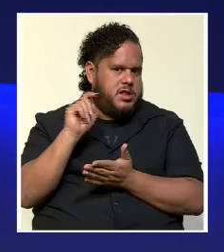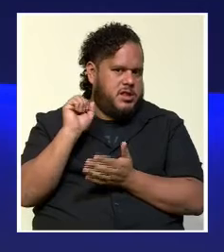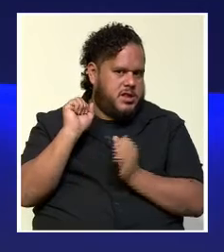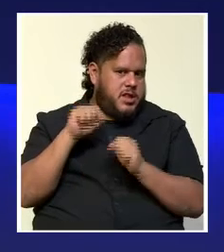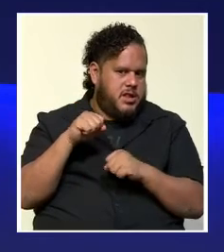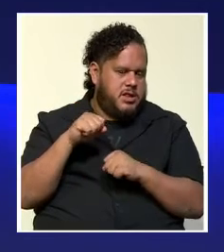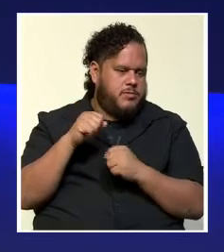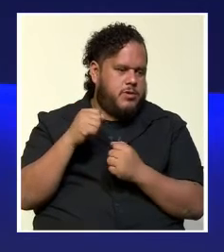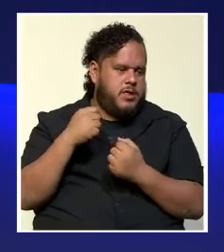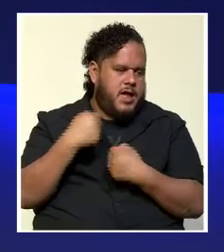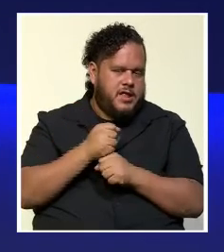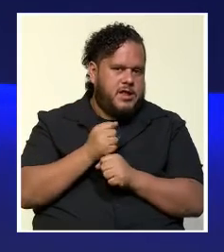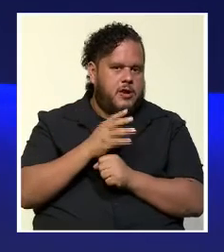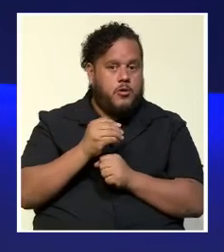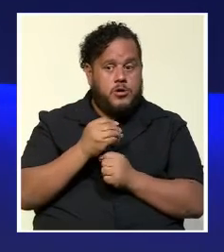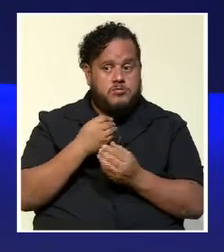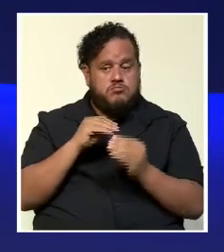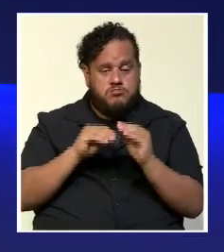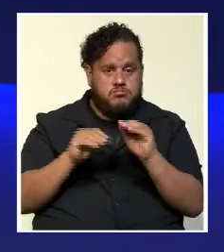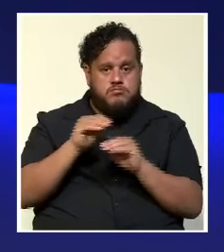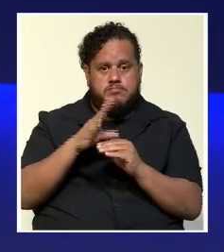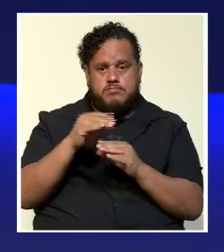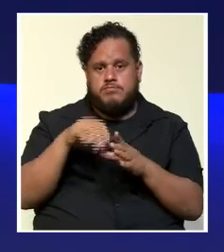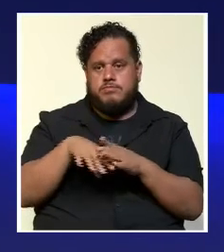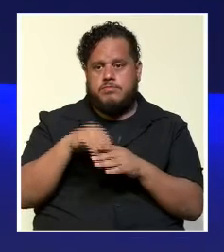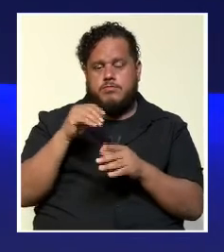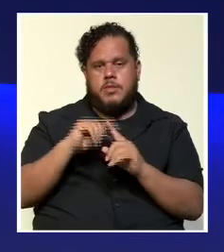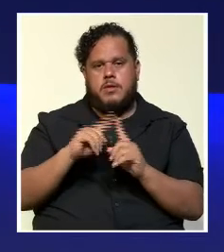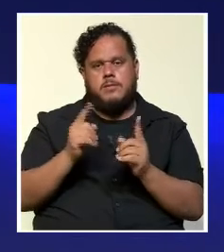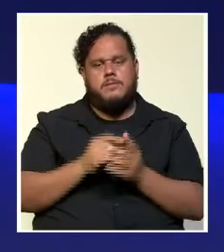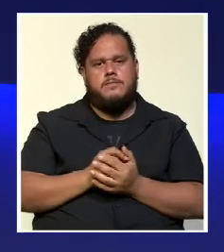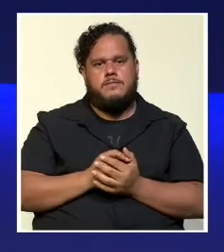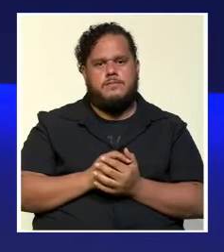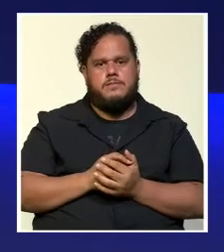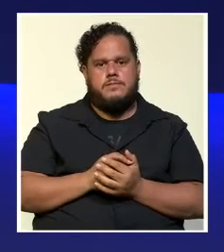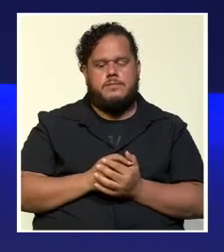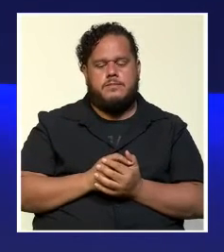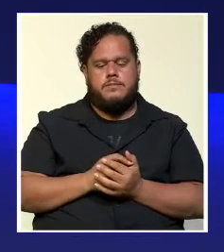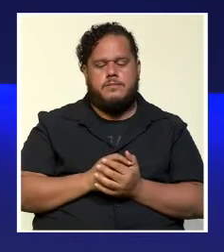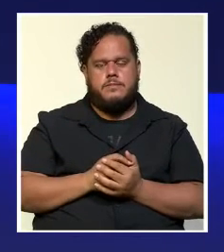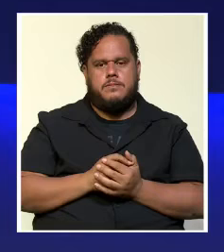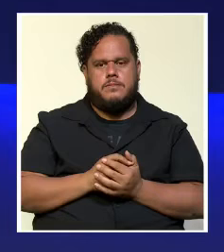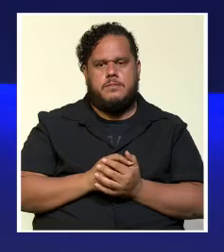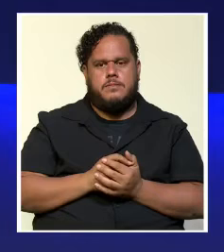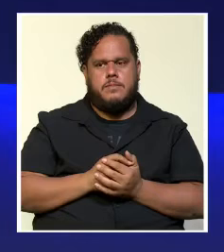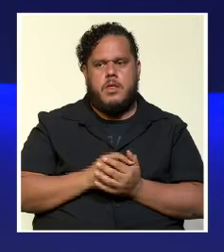a trabajar y lo montamos y salimos, pero